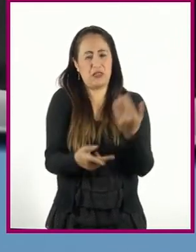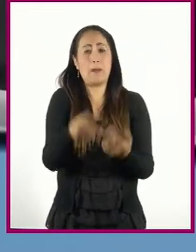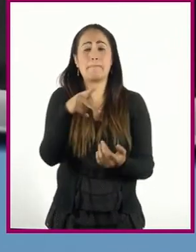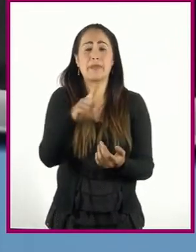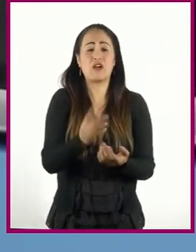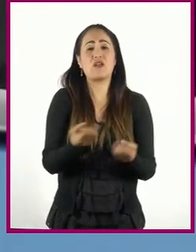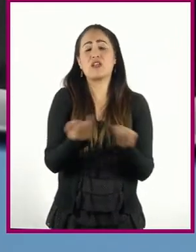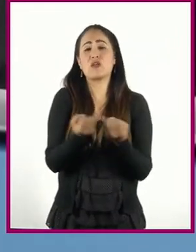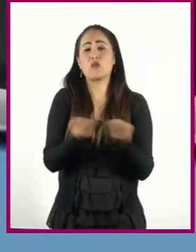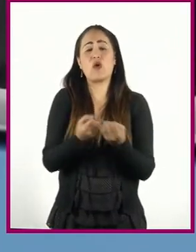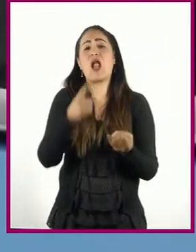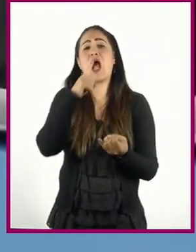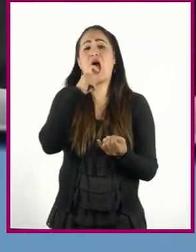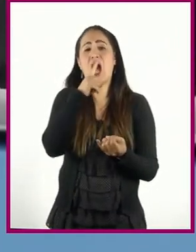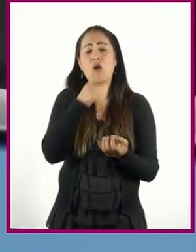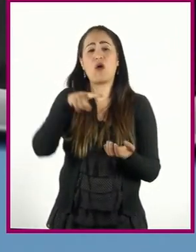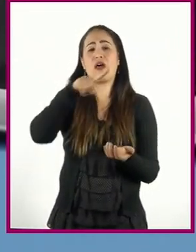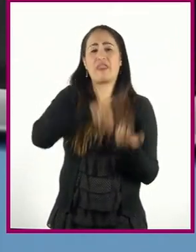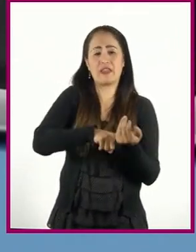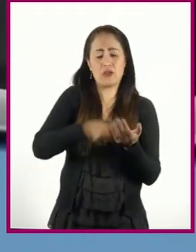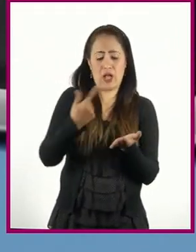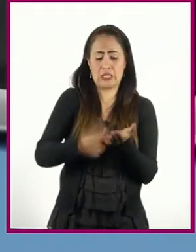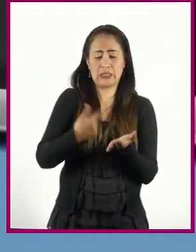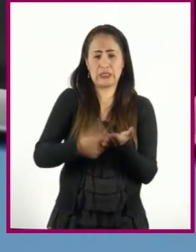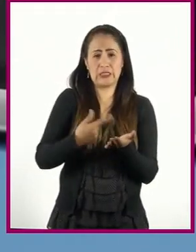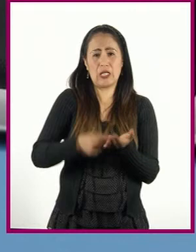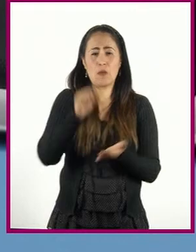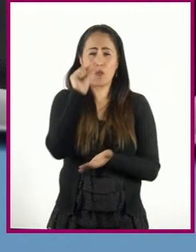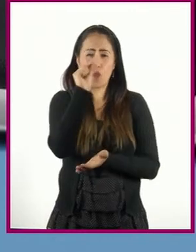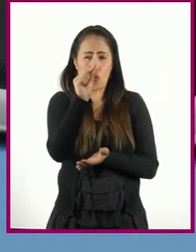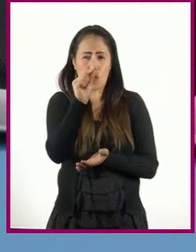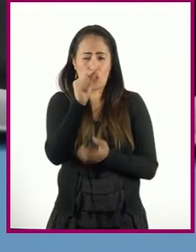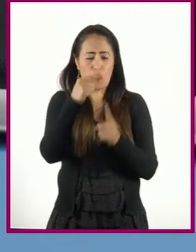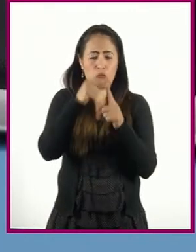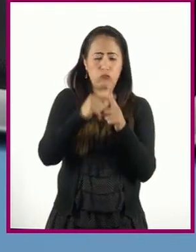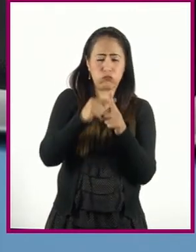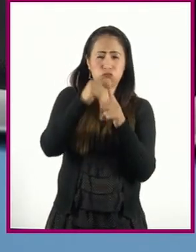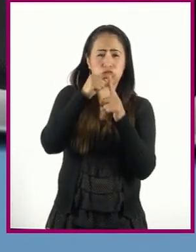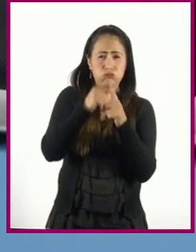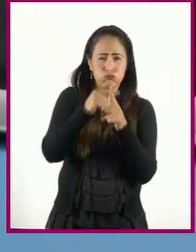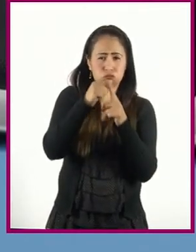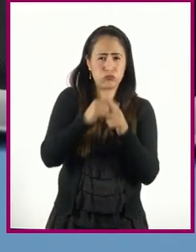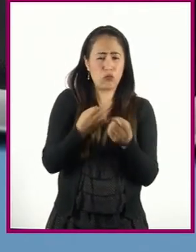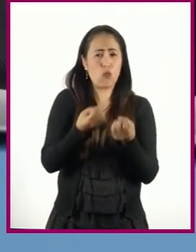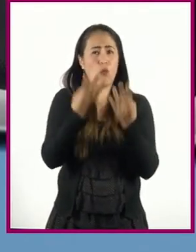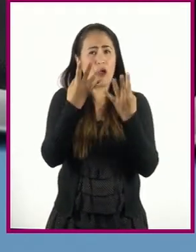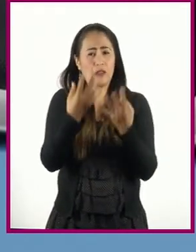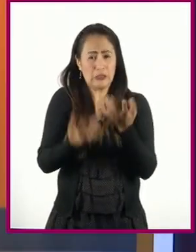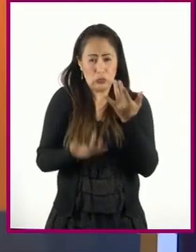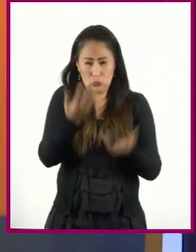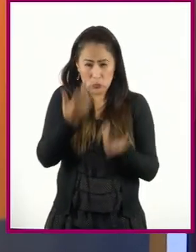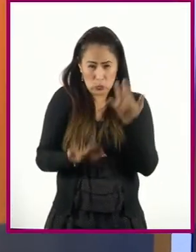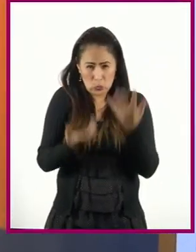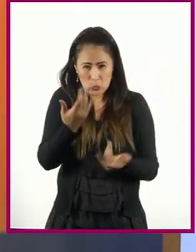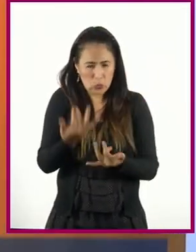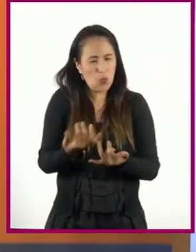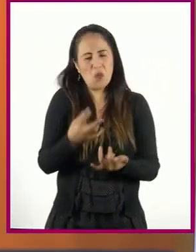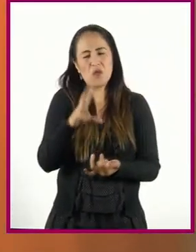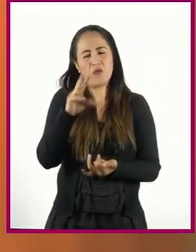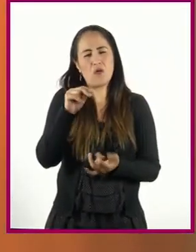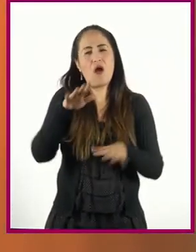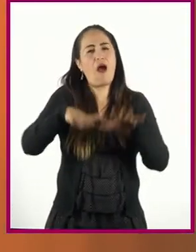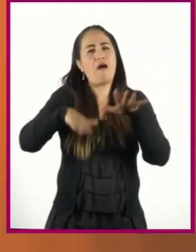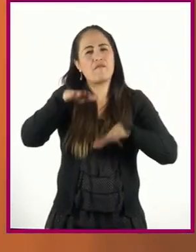de agua y con poco aceite rara vez superan temperaturas mayores a las de ebullición del agua. Un